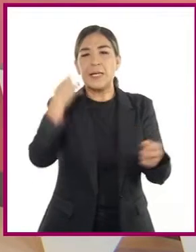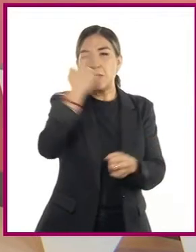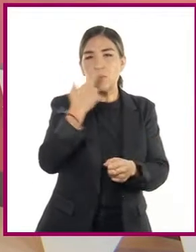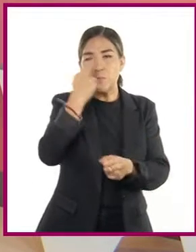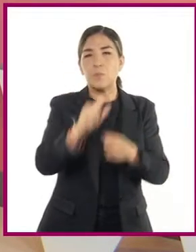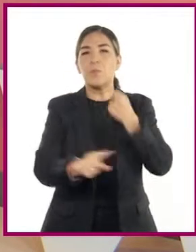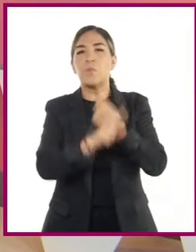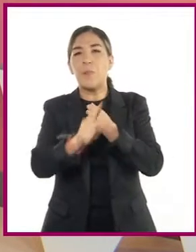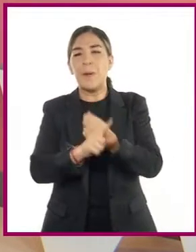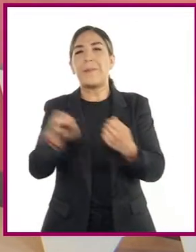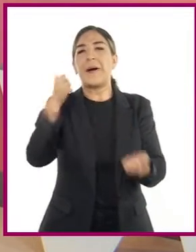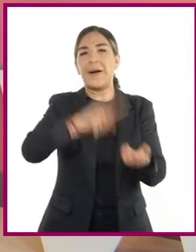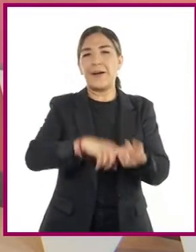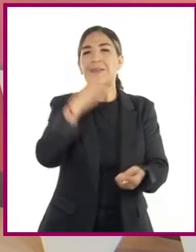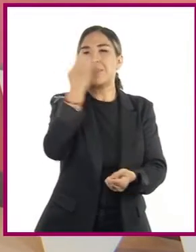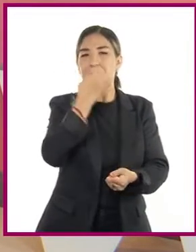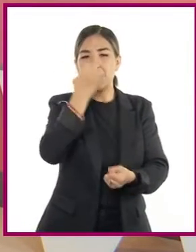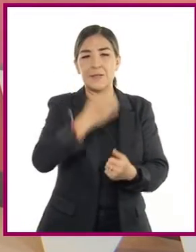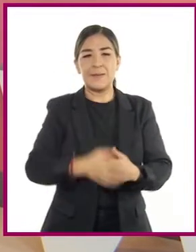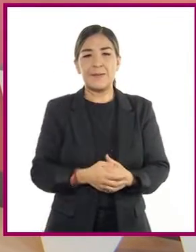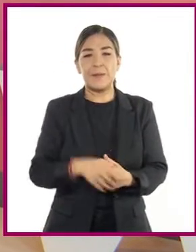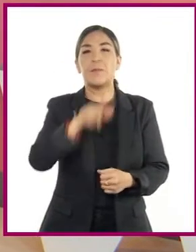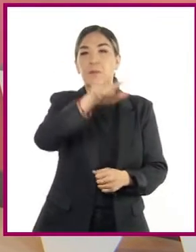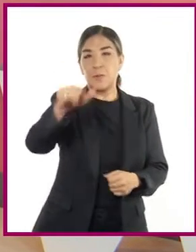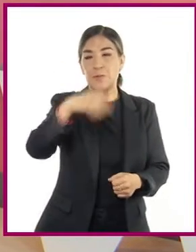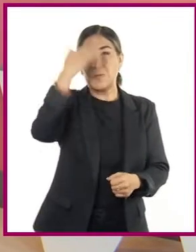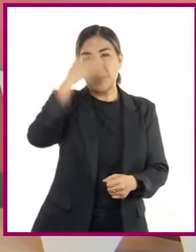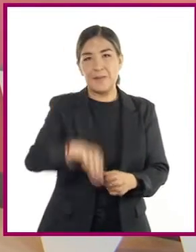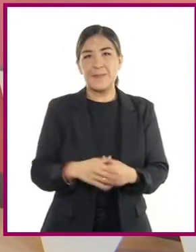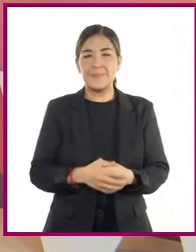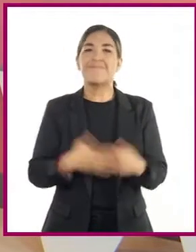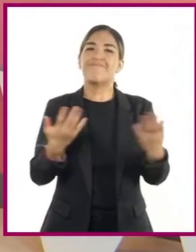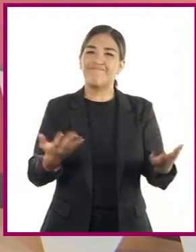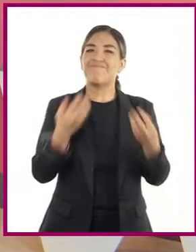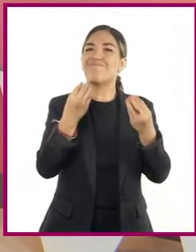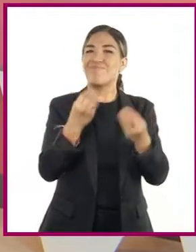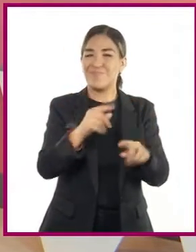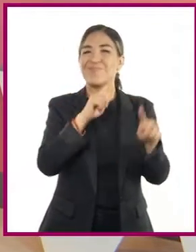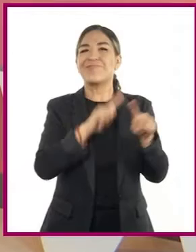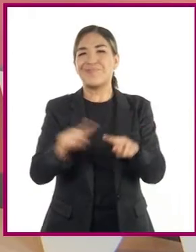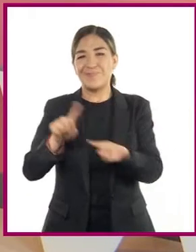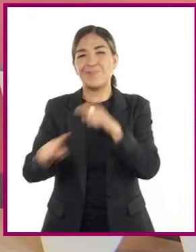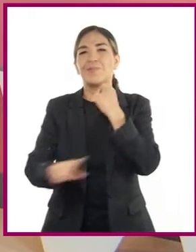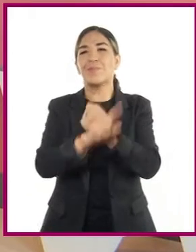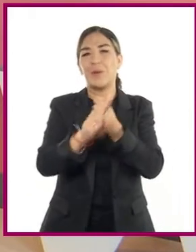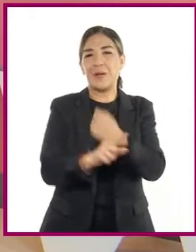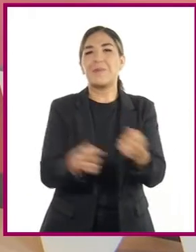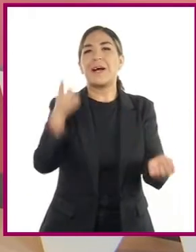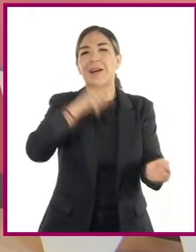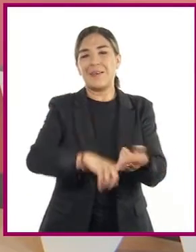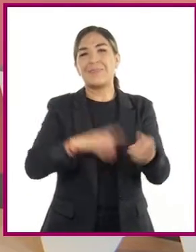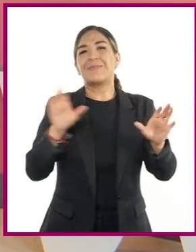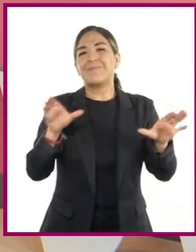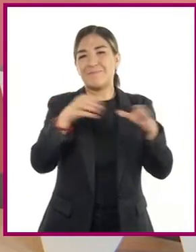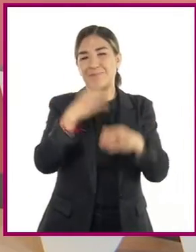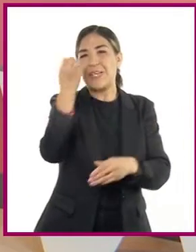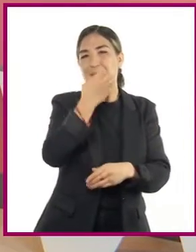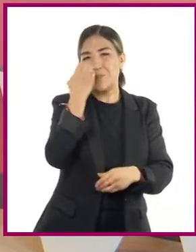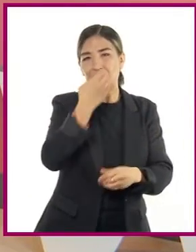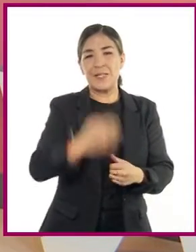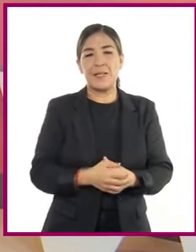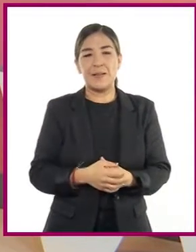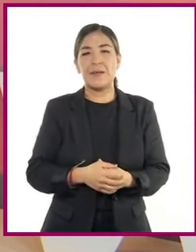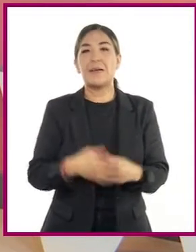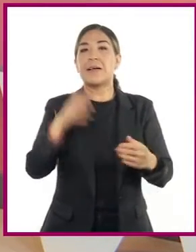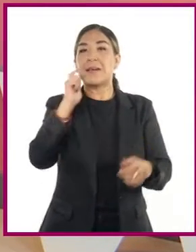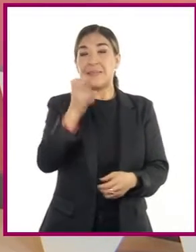causas de un problema escolar. Como sabemos, son múltiples los problemas que se presentan en nuestra comunidad, por lo que no